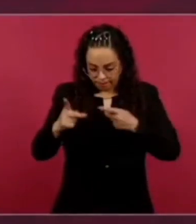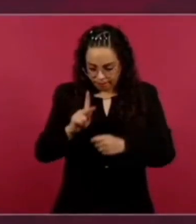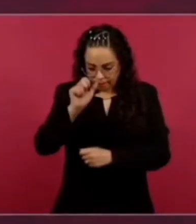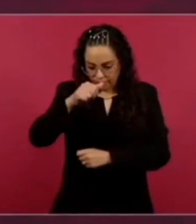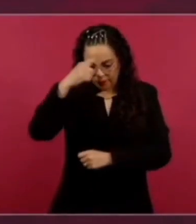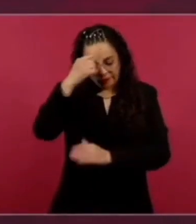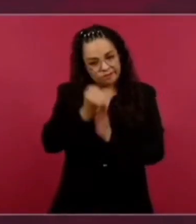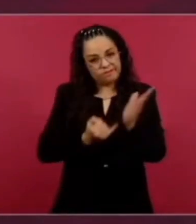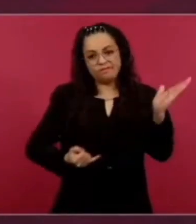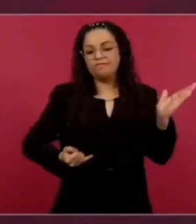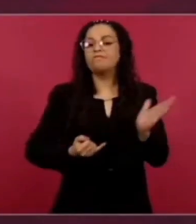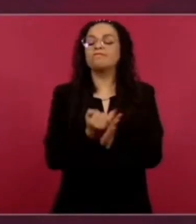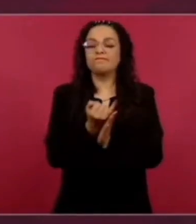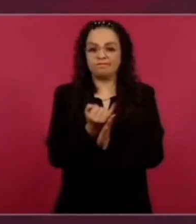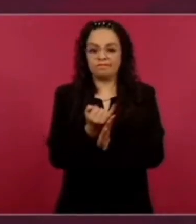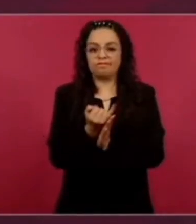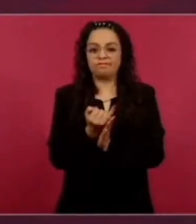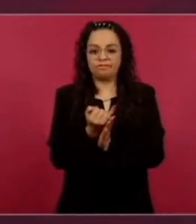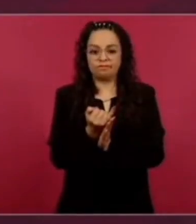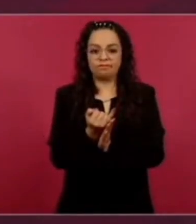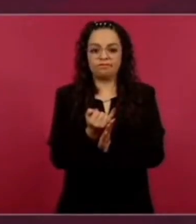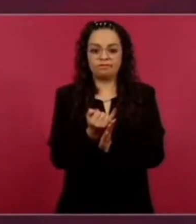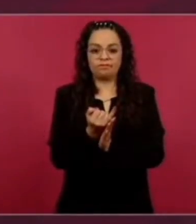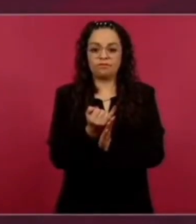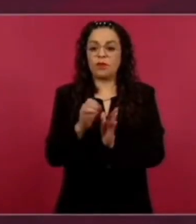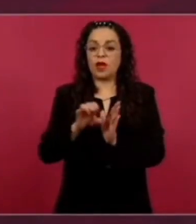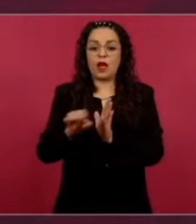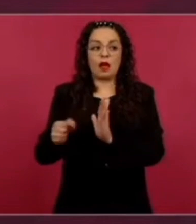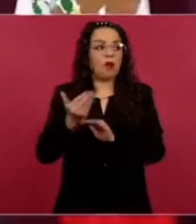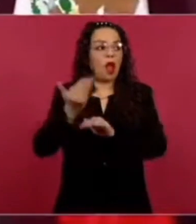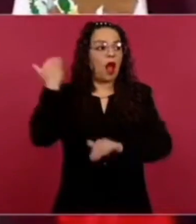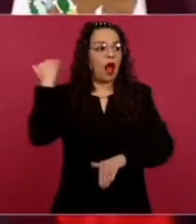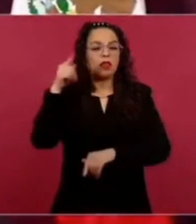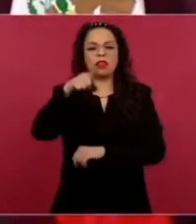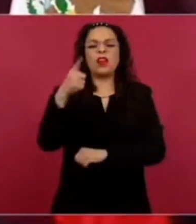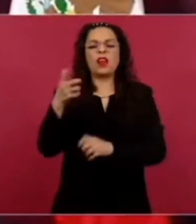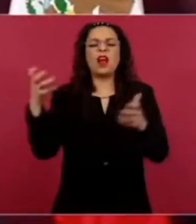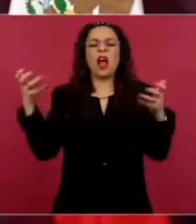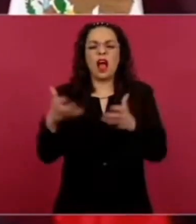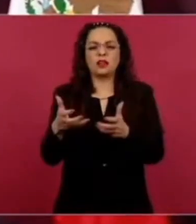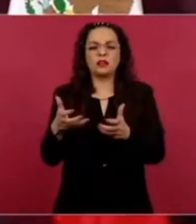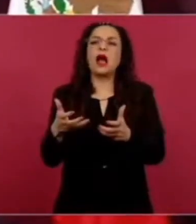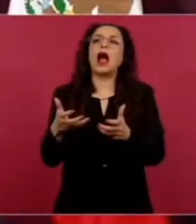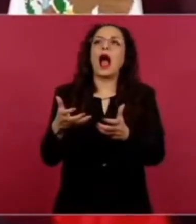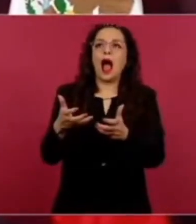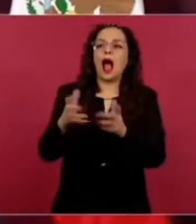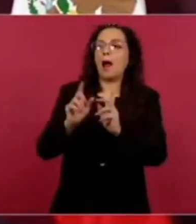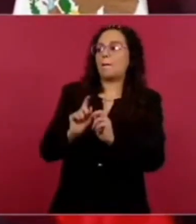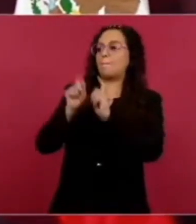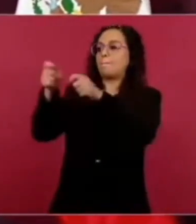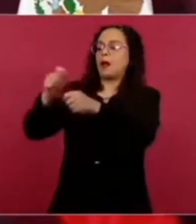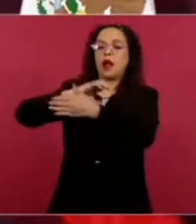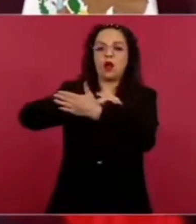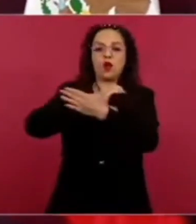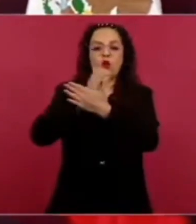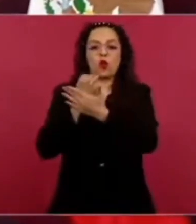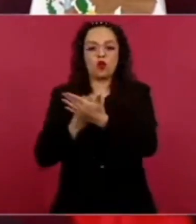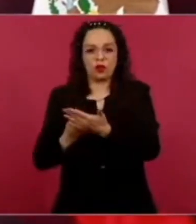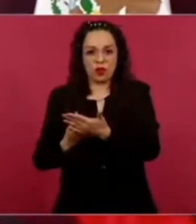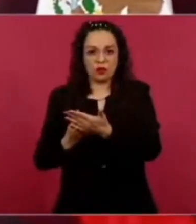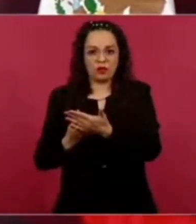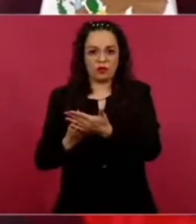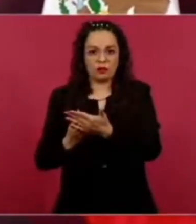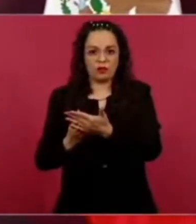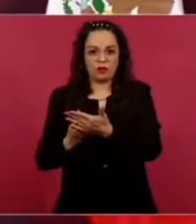hecho de entregar una concesión para poner una planta cervecera